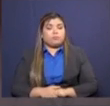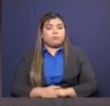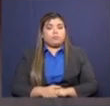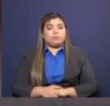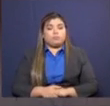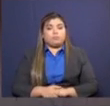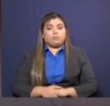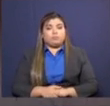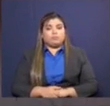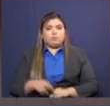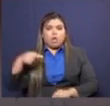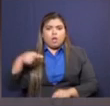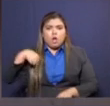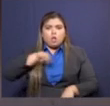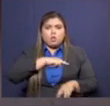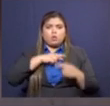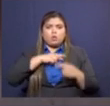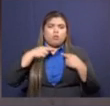no nos hemos rendido